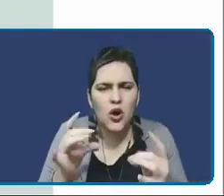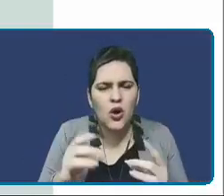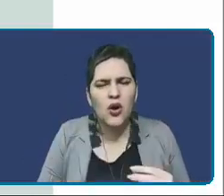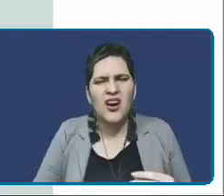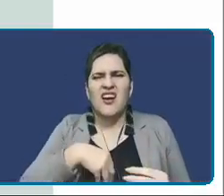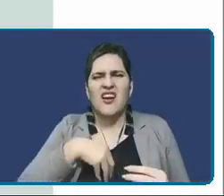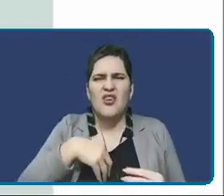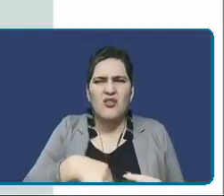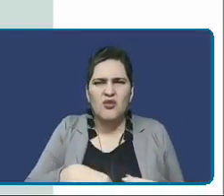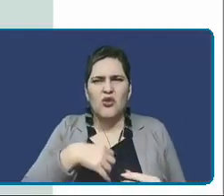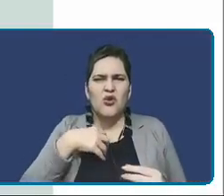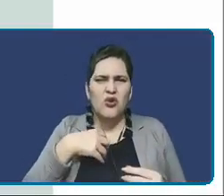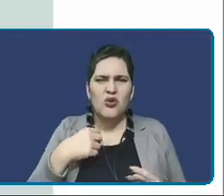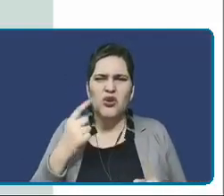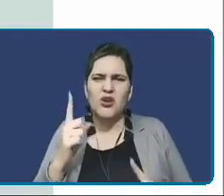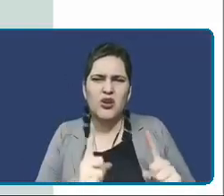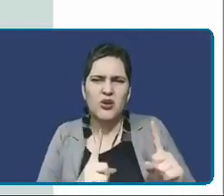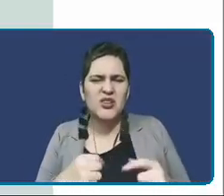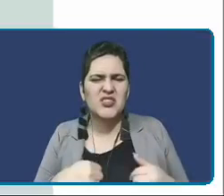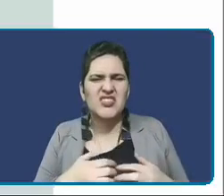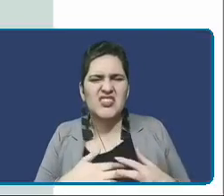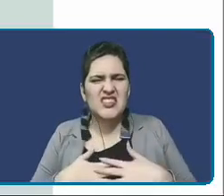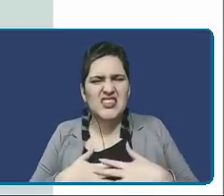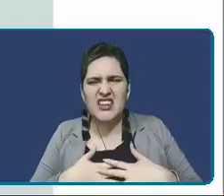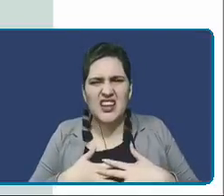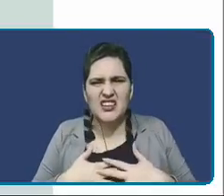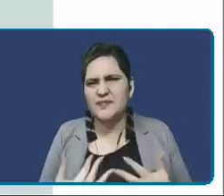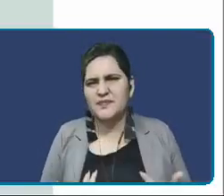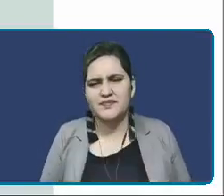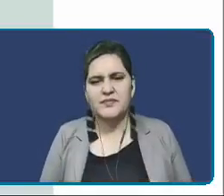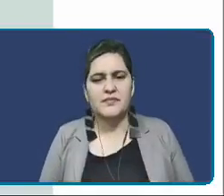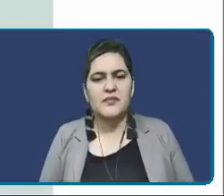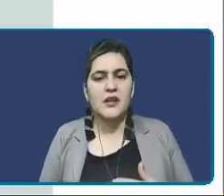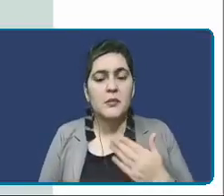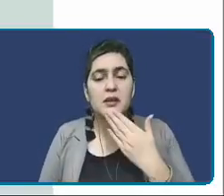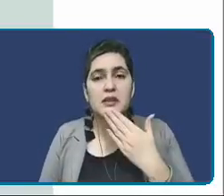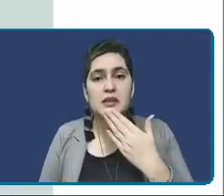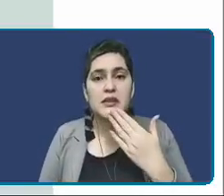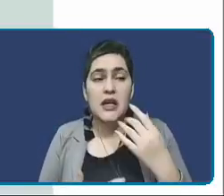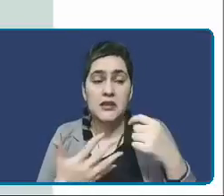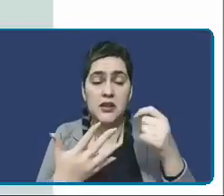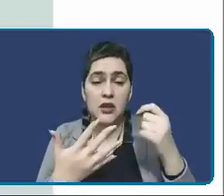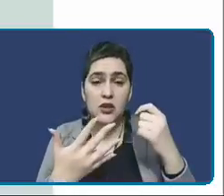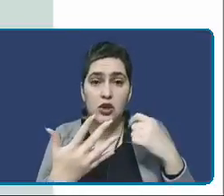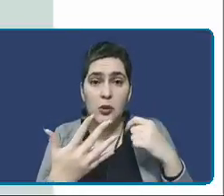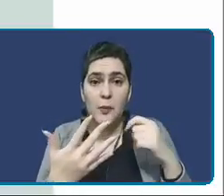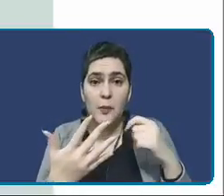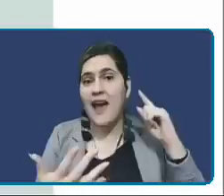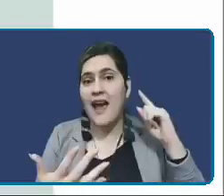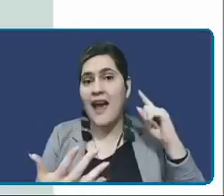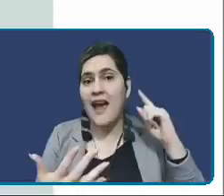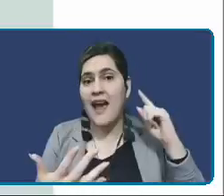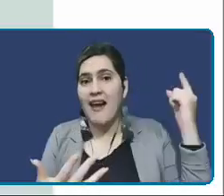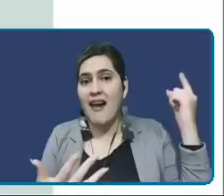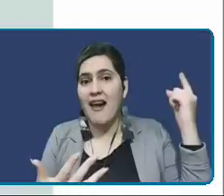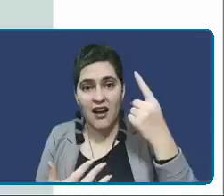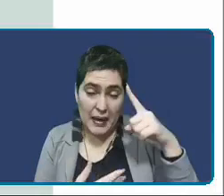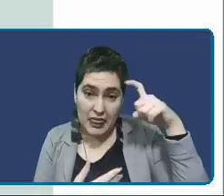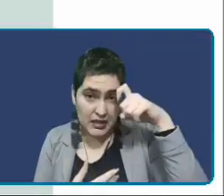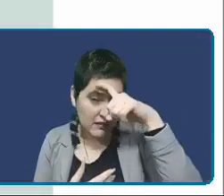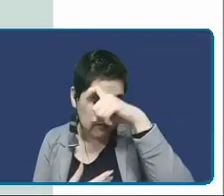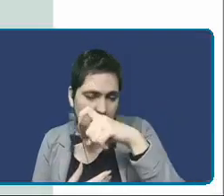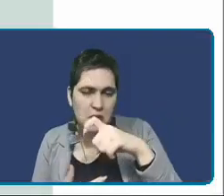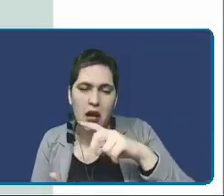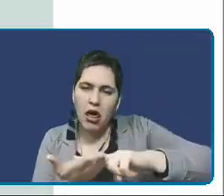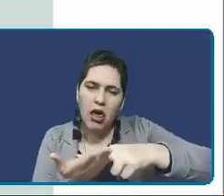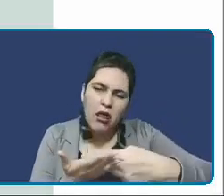tengo alguna otra sensación, ¿ya? Y síntomas generales, que ya es mucho más difícil, ¿no es cierto?, poder decir, estoy durmiendo mal porque es